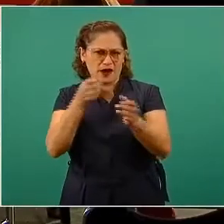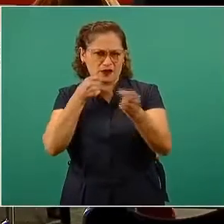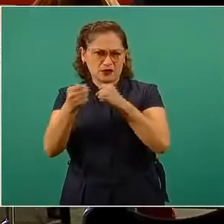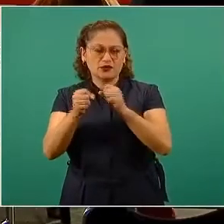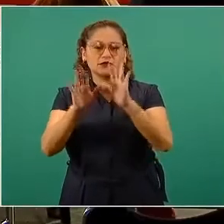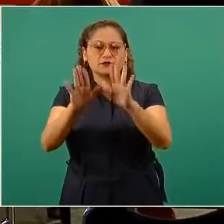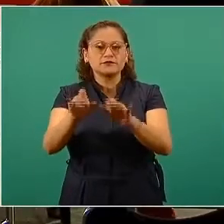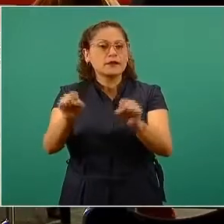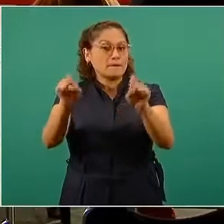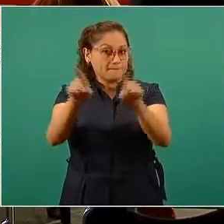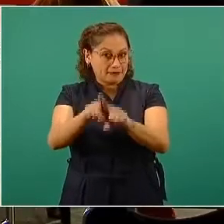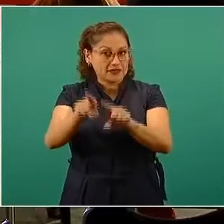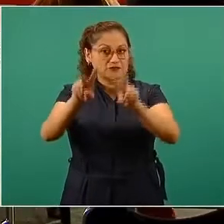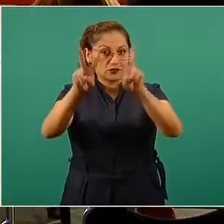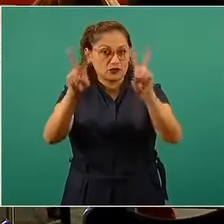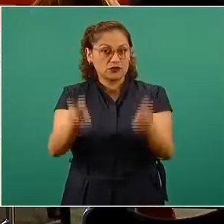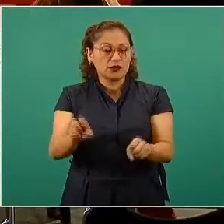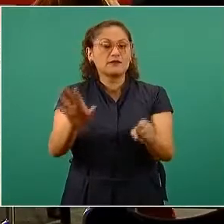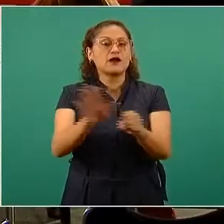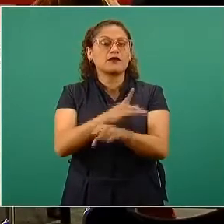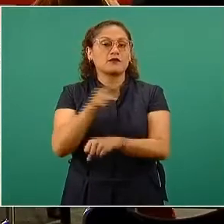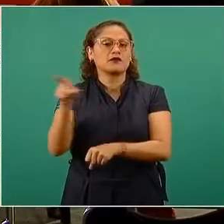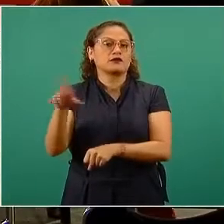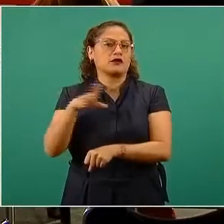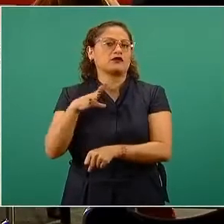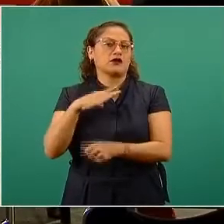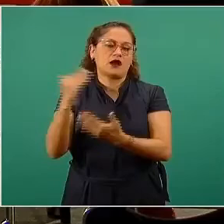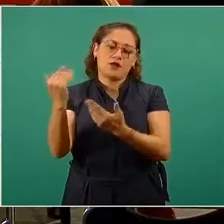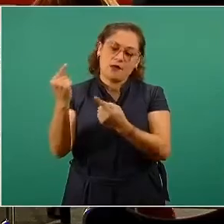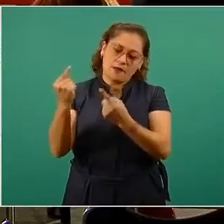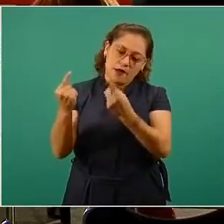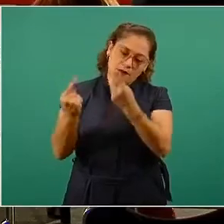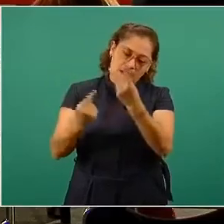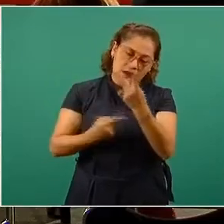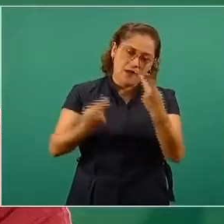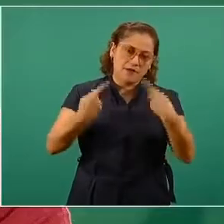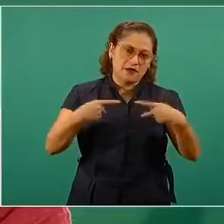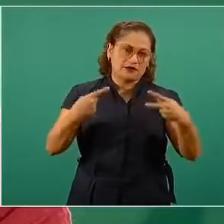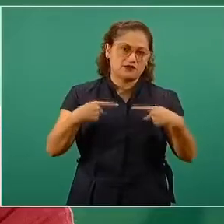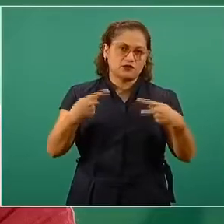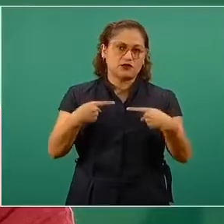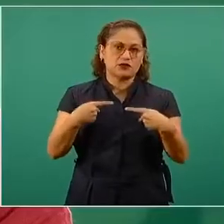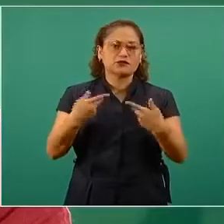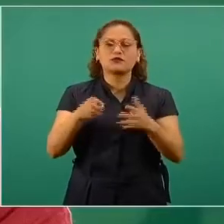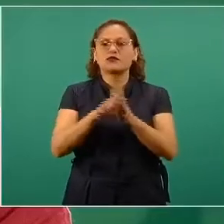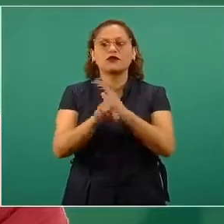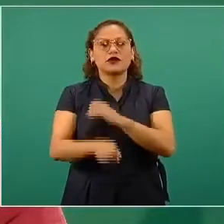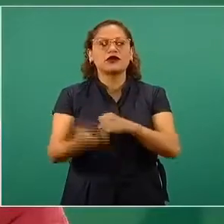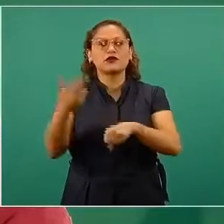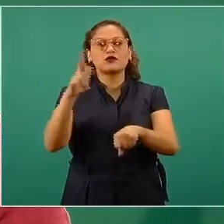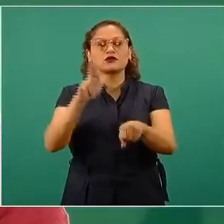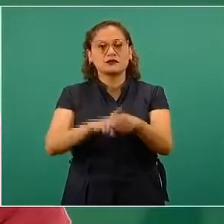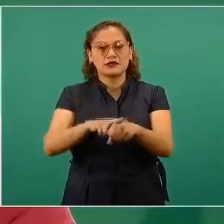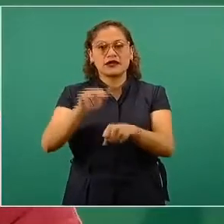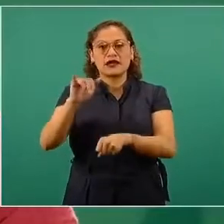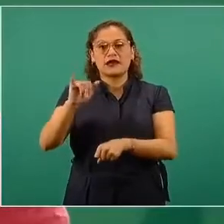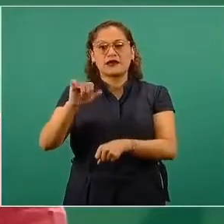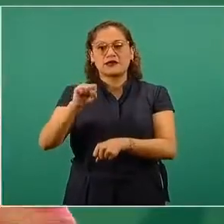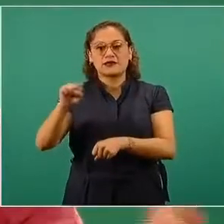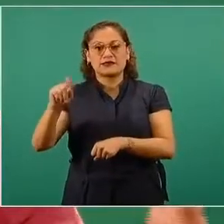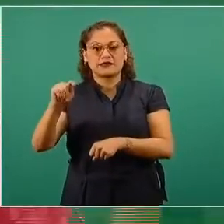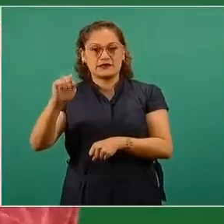esta idea, porque tenía un informe semejante que decía, con el ejemplo del Hospital 20 de Noviembre del ISSSTE, y decía,